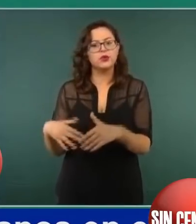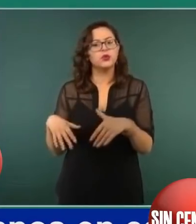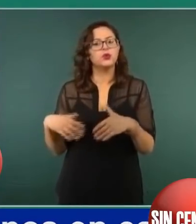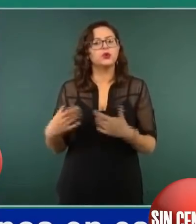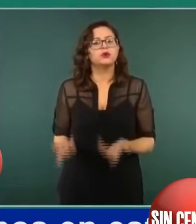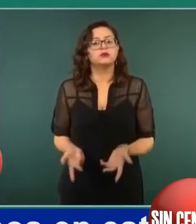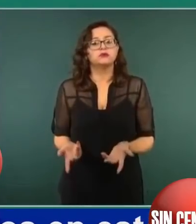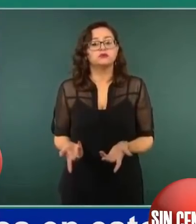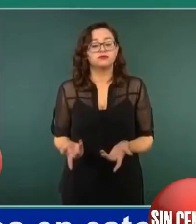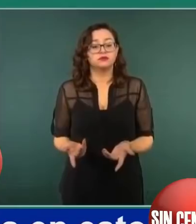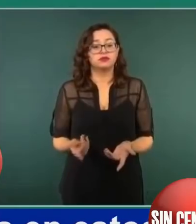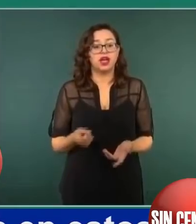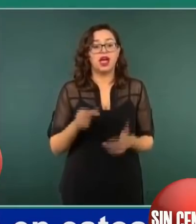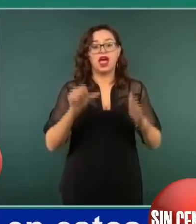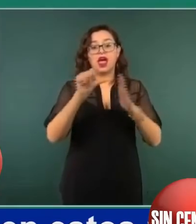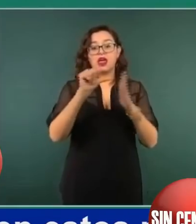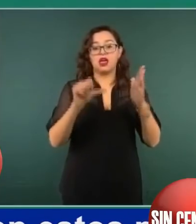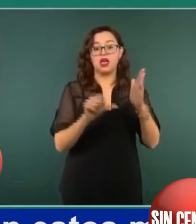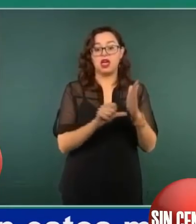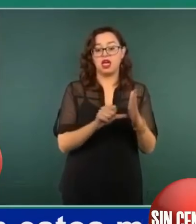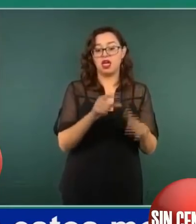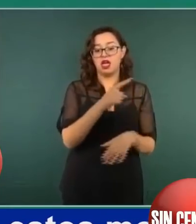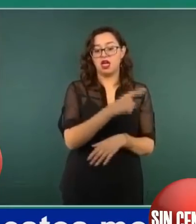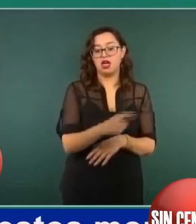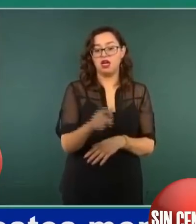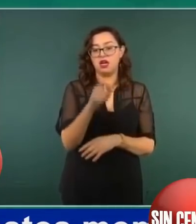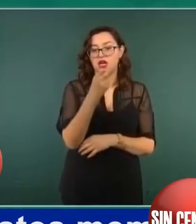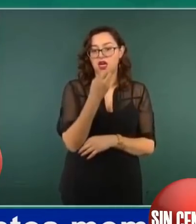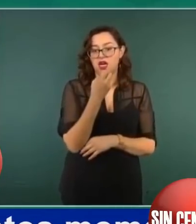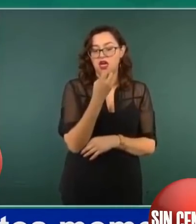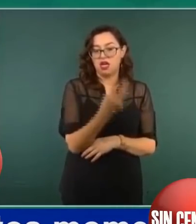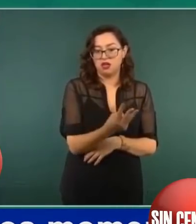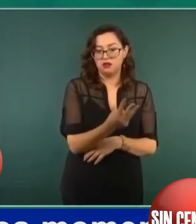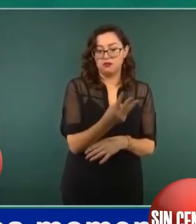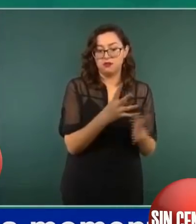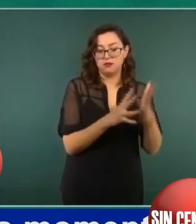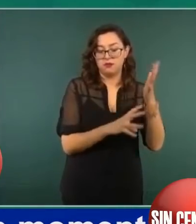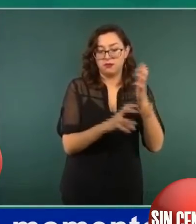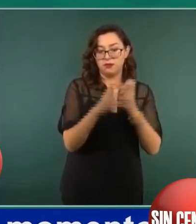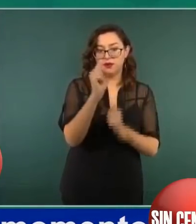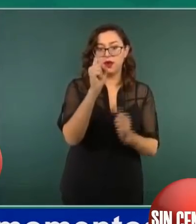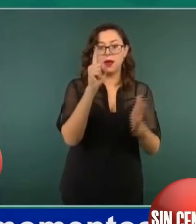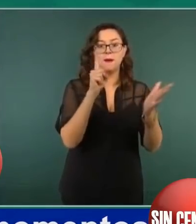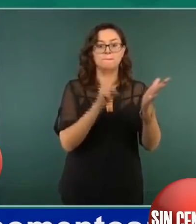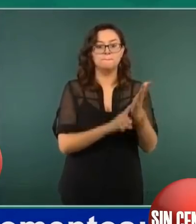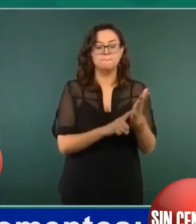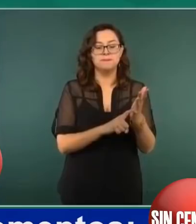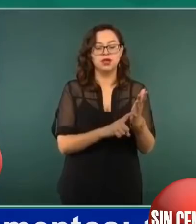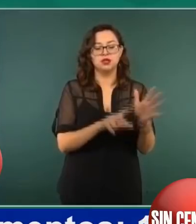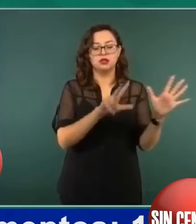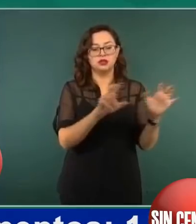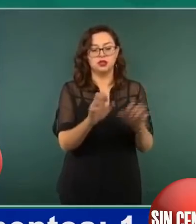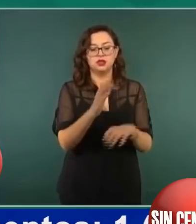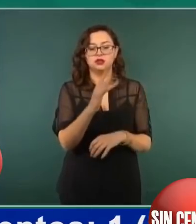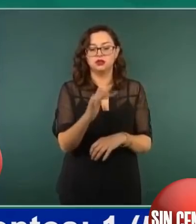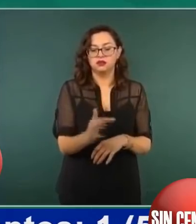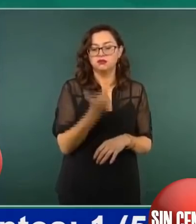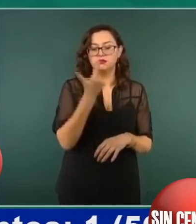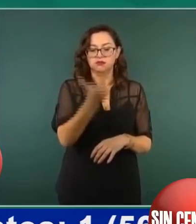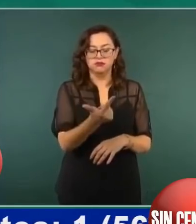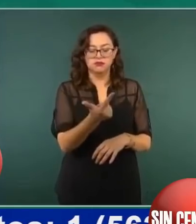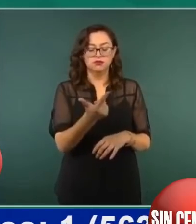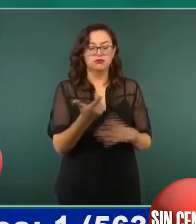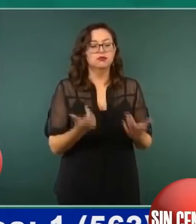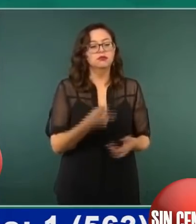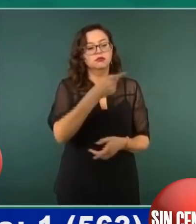se modificó el artículo 103 de la Constitución de 1857 y se le quitó